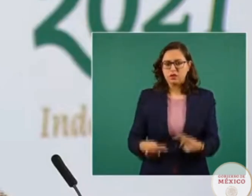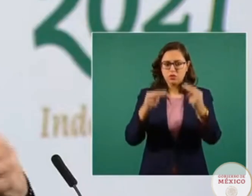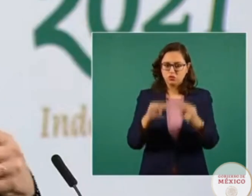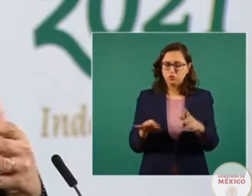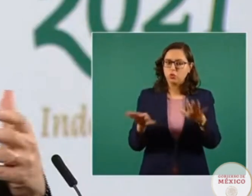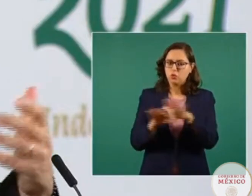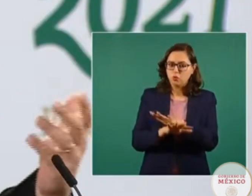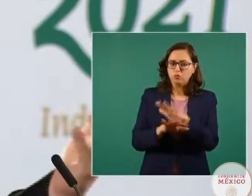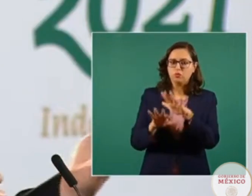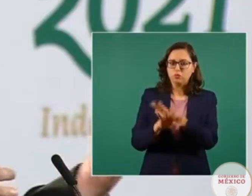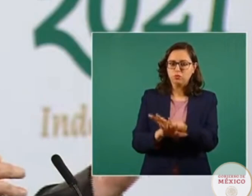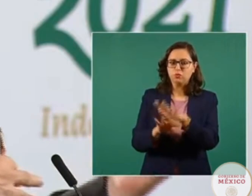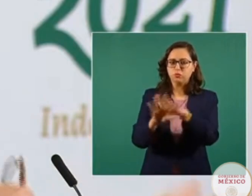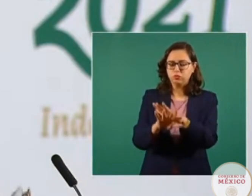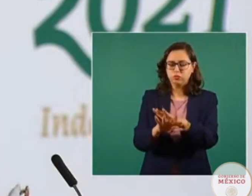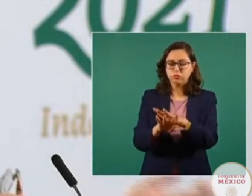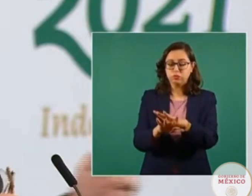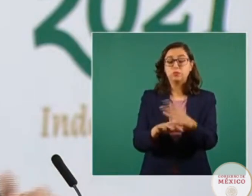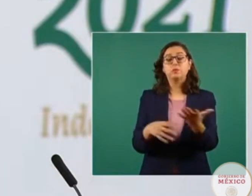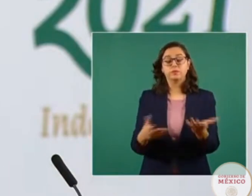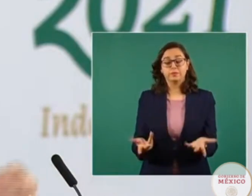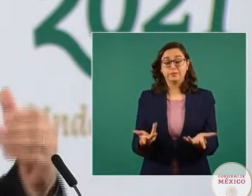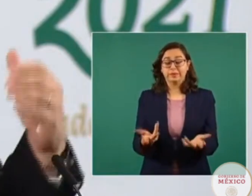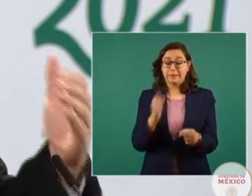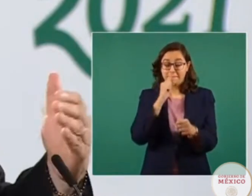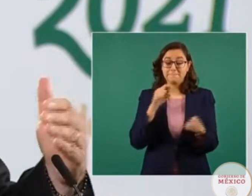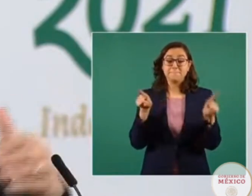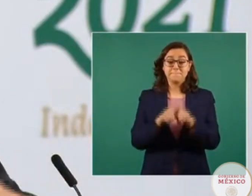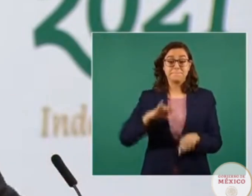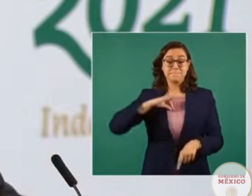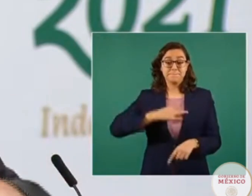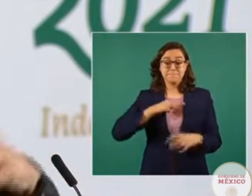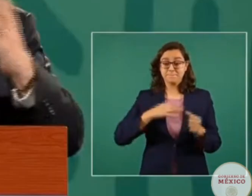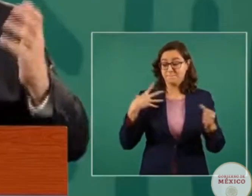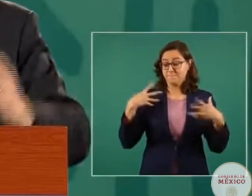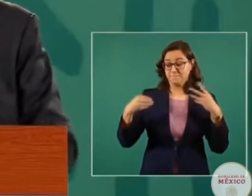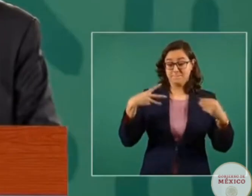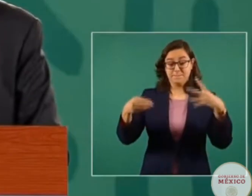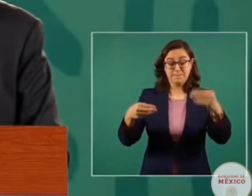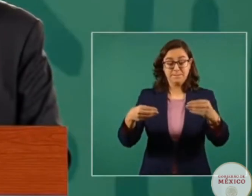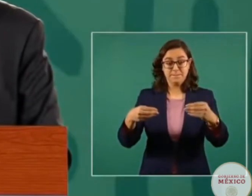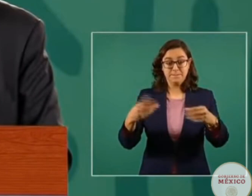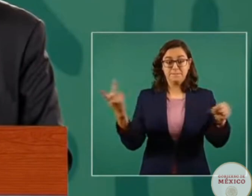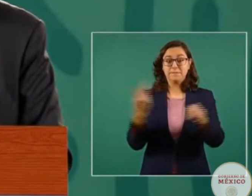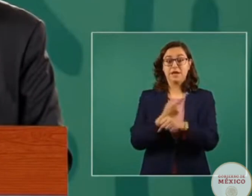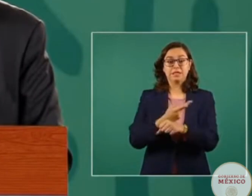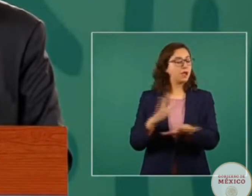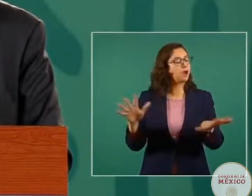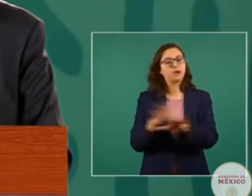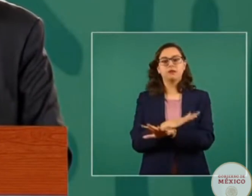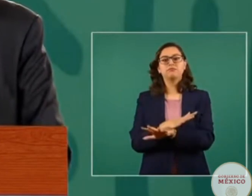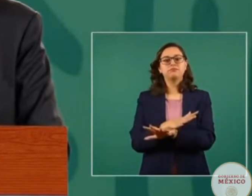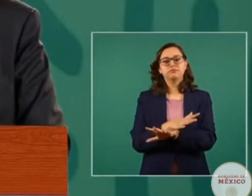haber muchos efectos de esto también ahora, después de la pandemia. Por ejemplo, el comercio electrónico ha crecido exponencialmente respecto a lo que era